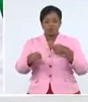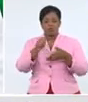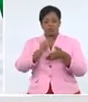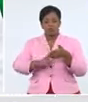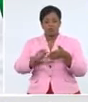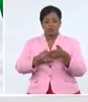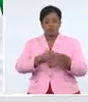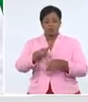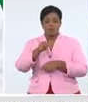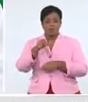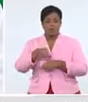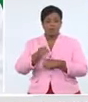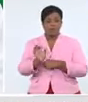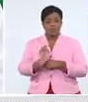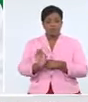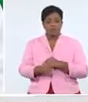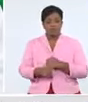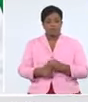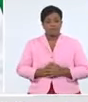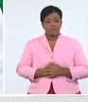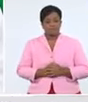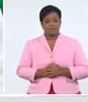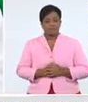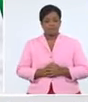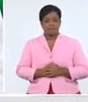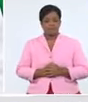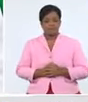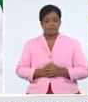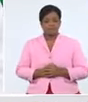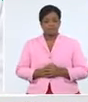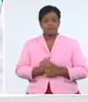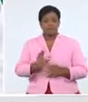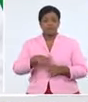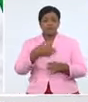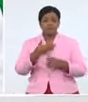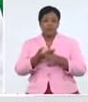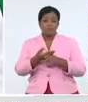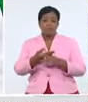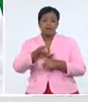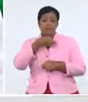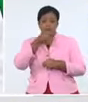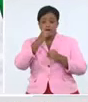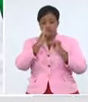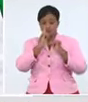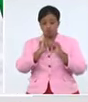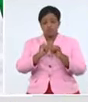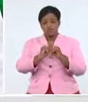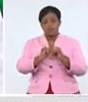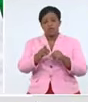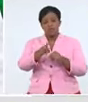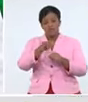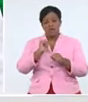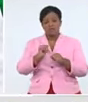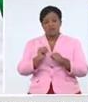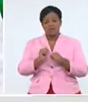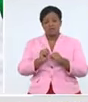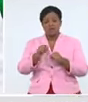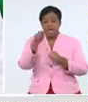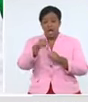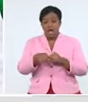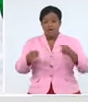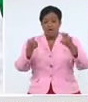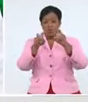su esquema completo. Bueno, más adelante se darán noticias alrededor del estudio que se está haciendo de